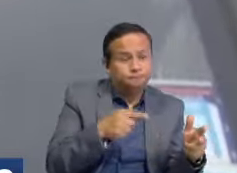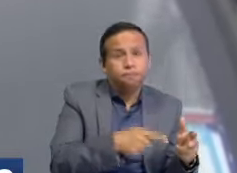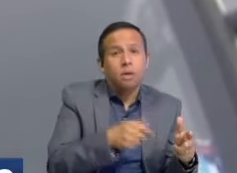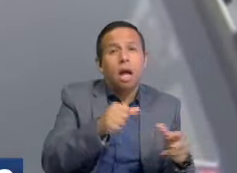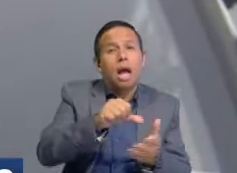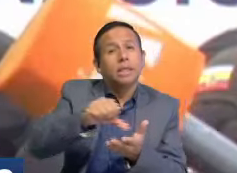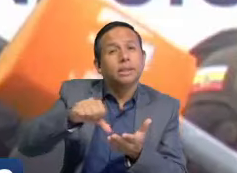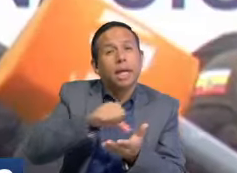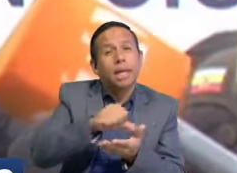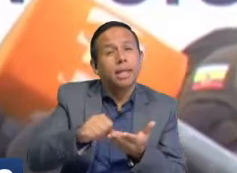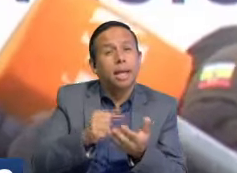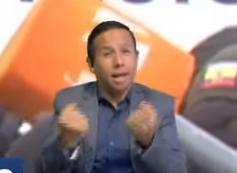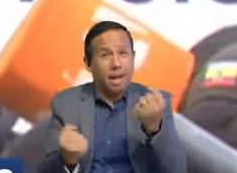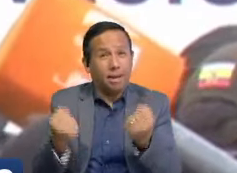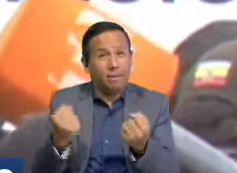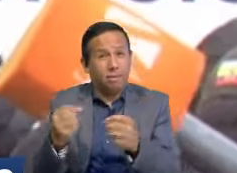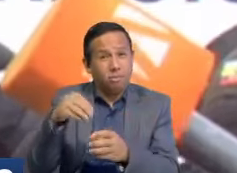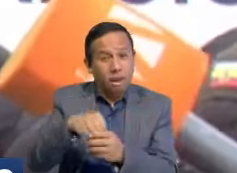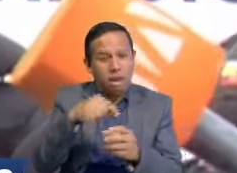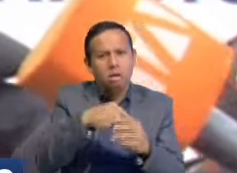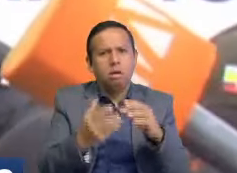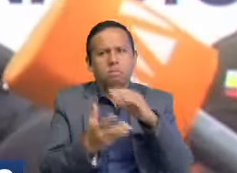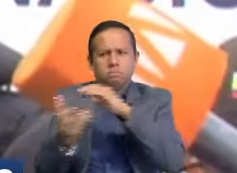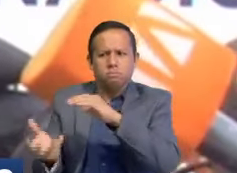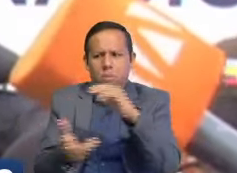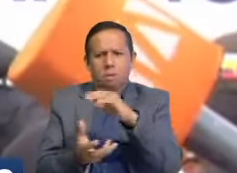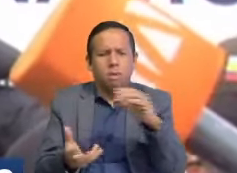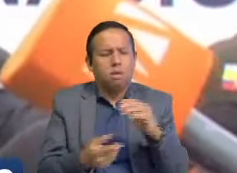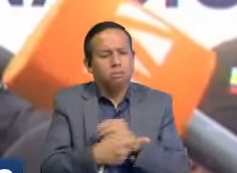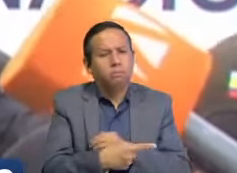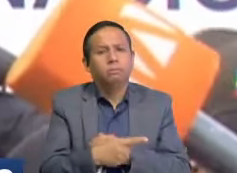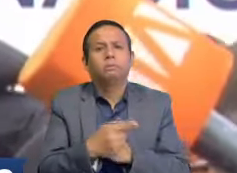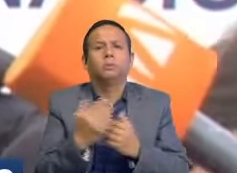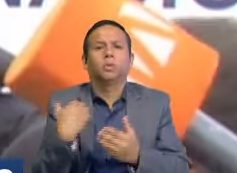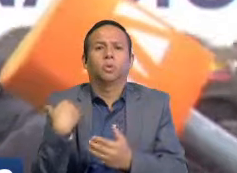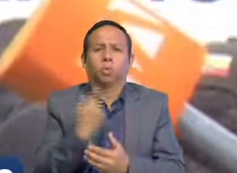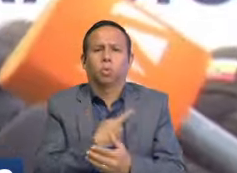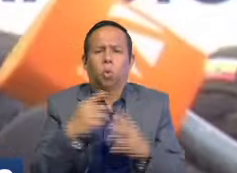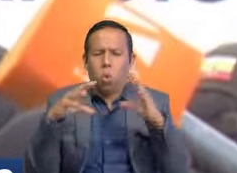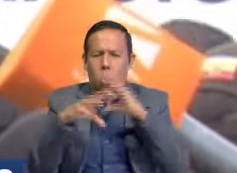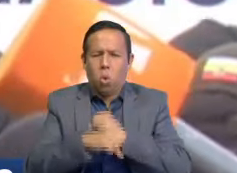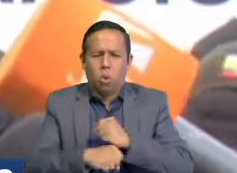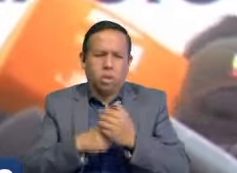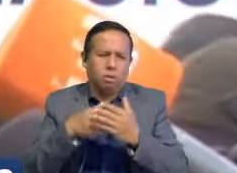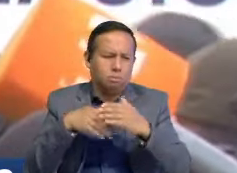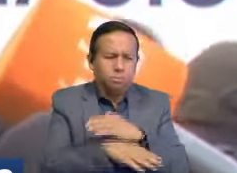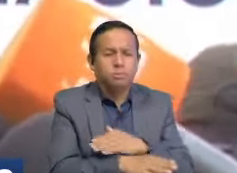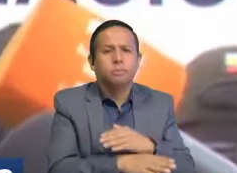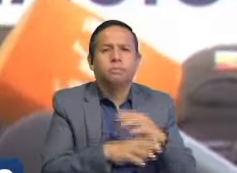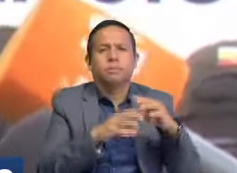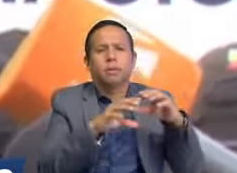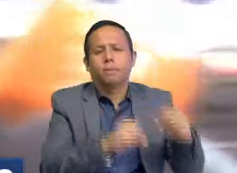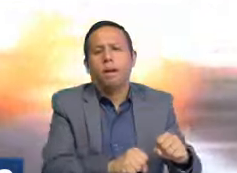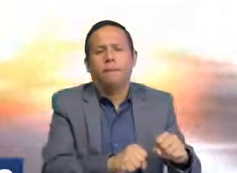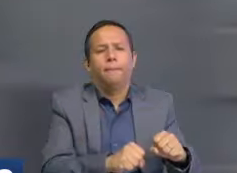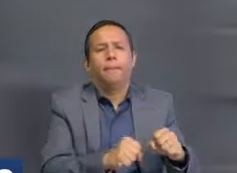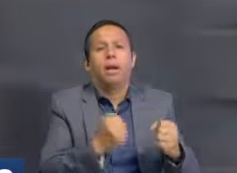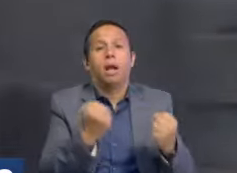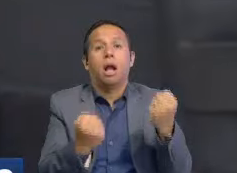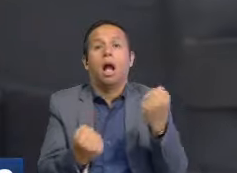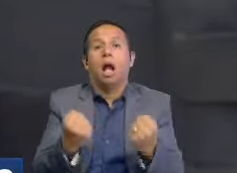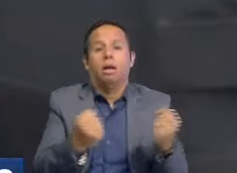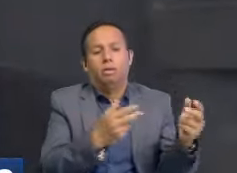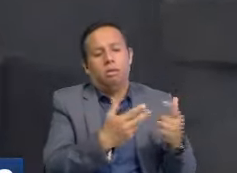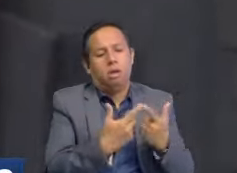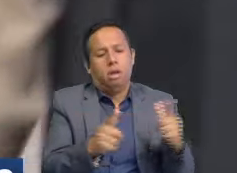aceite automotriz. Un camión que también lo hemos recuperado en horas de la madrugada, que justamente el día de ayer tuvo un atentado.